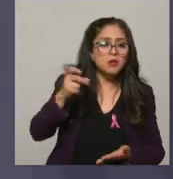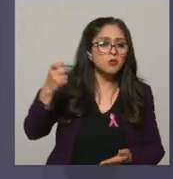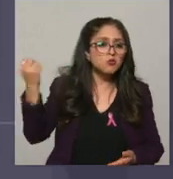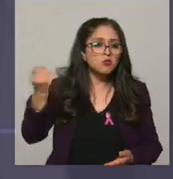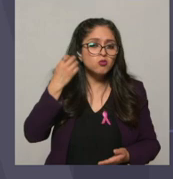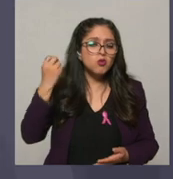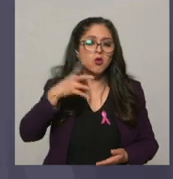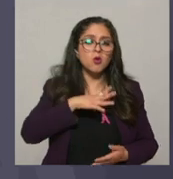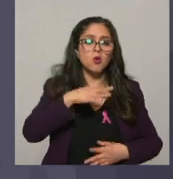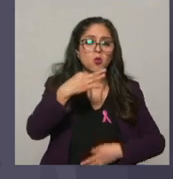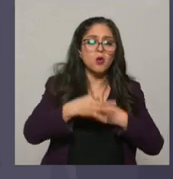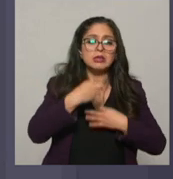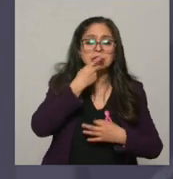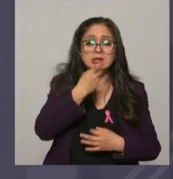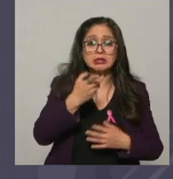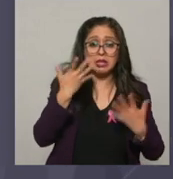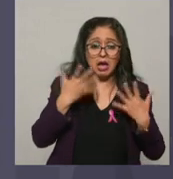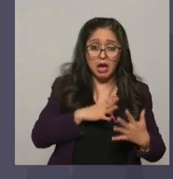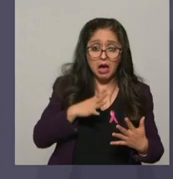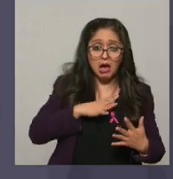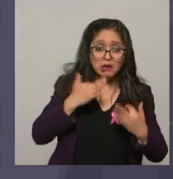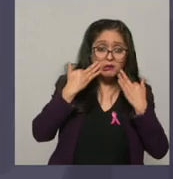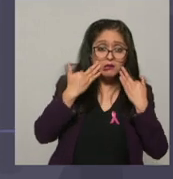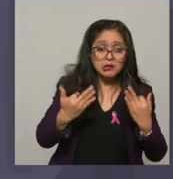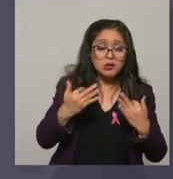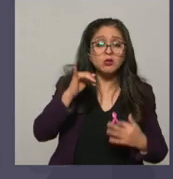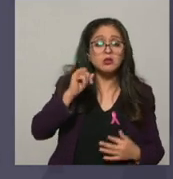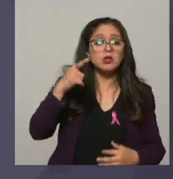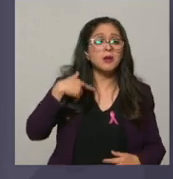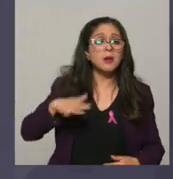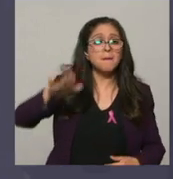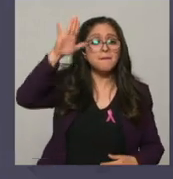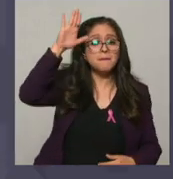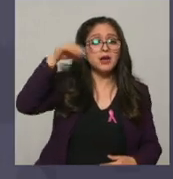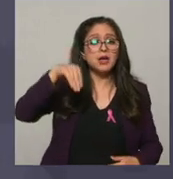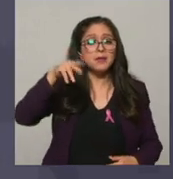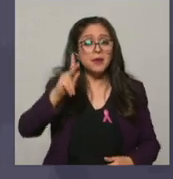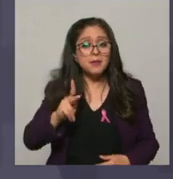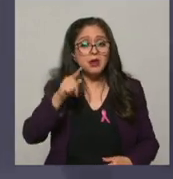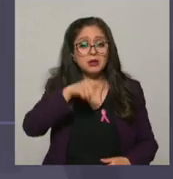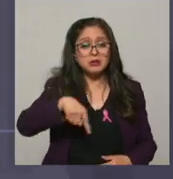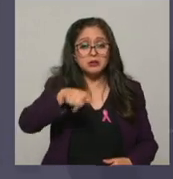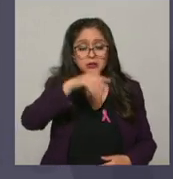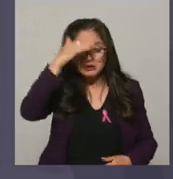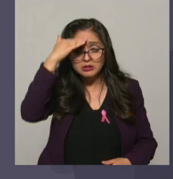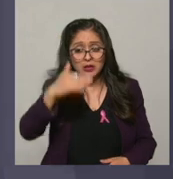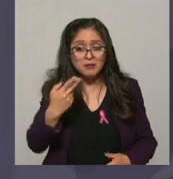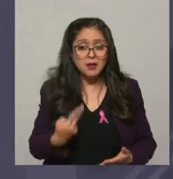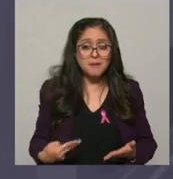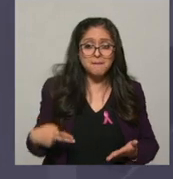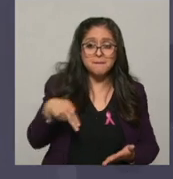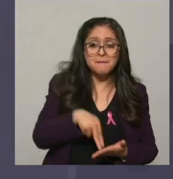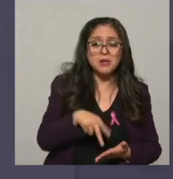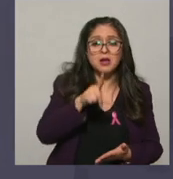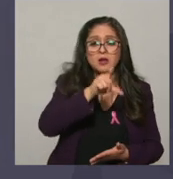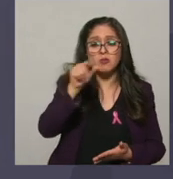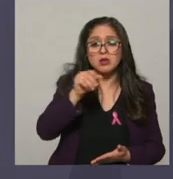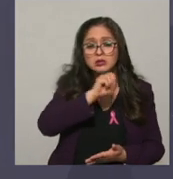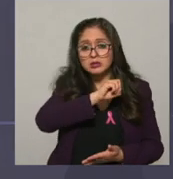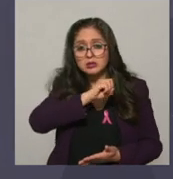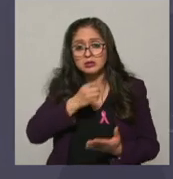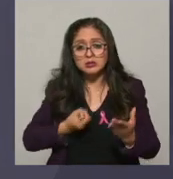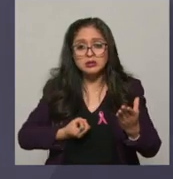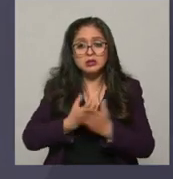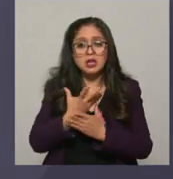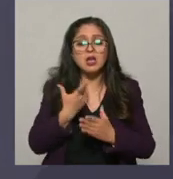había un testigo, yo alzo la mano, se levanta el juez y le dice al Ministerio Público, ya sabe el protocolo, se levanta y se sale, y en ese